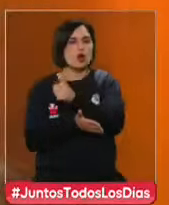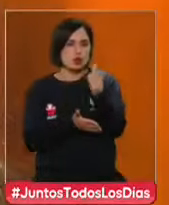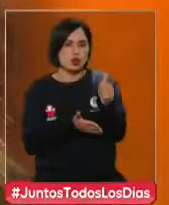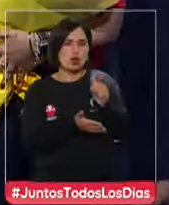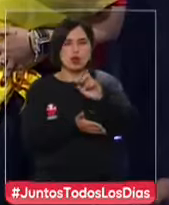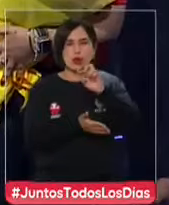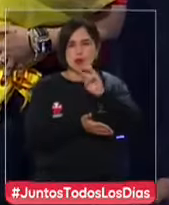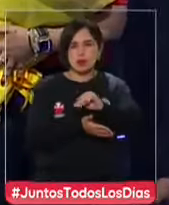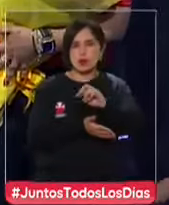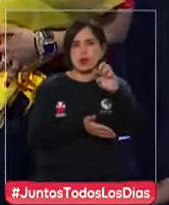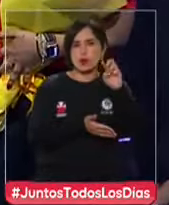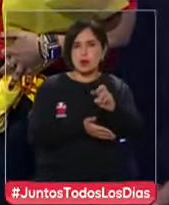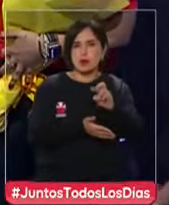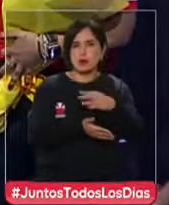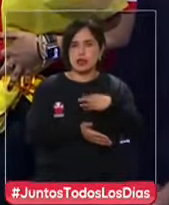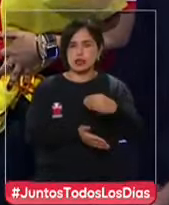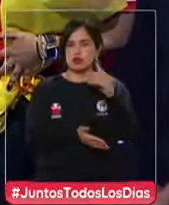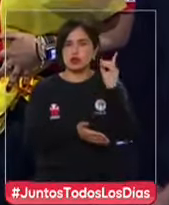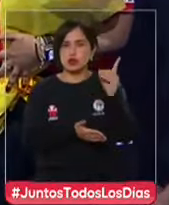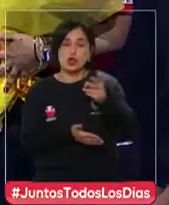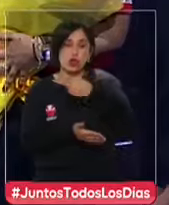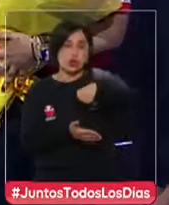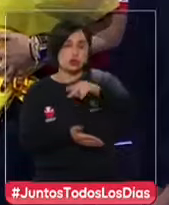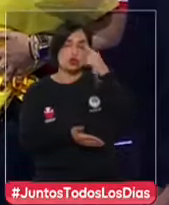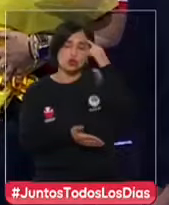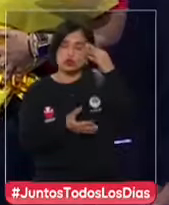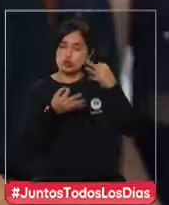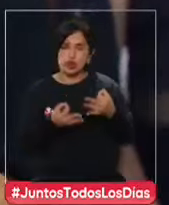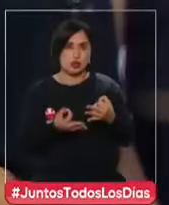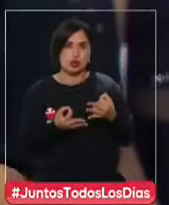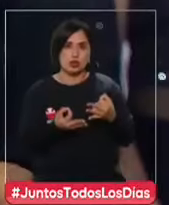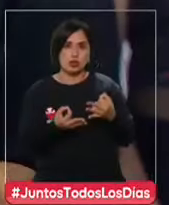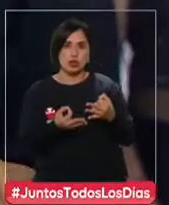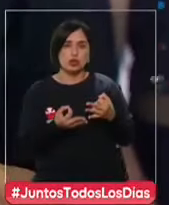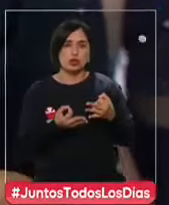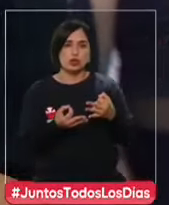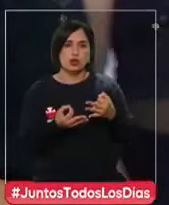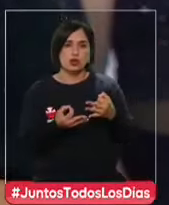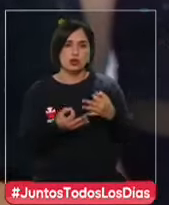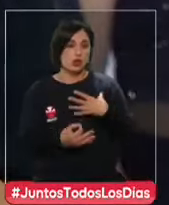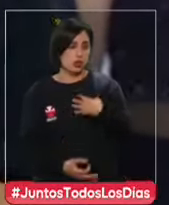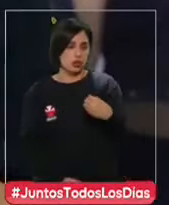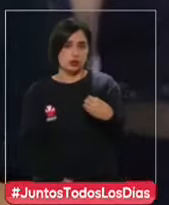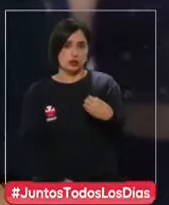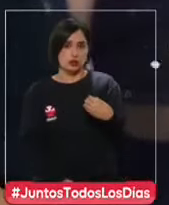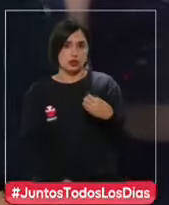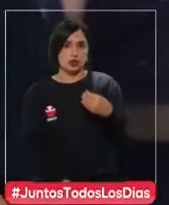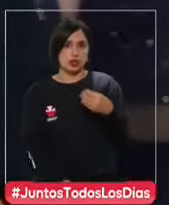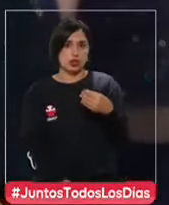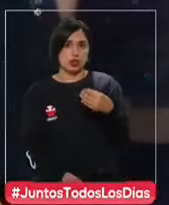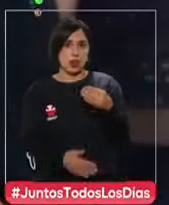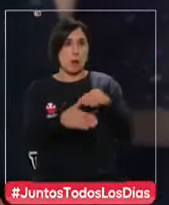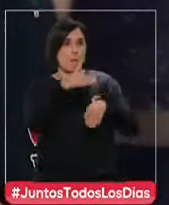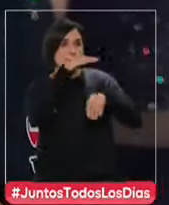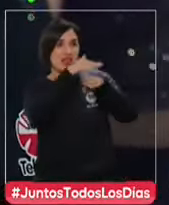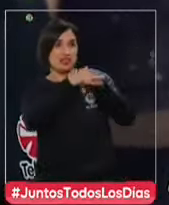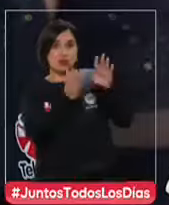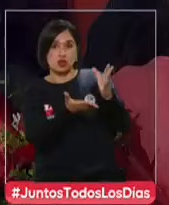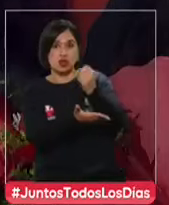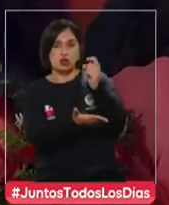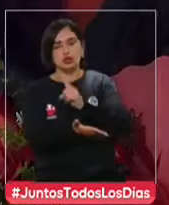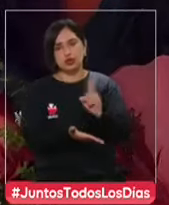papás que tenemos un hijo con discapacidad, nosotros estamos seguros, como Macarena dijo, que nuestros hijos no tienen techo. No